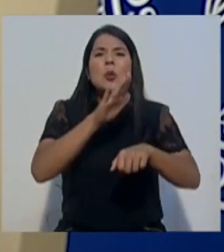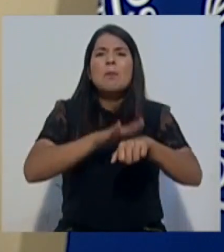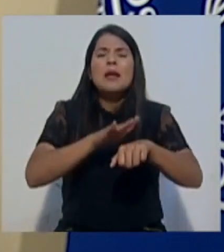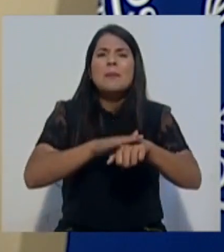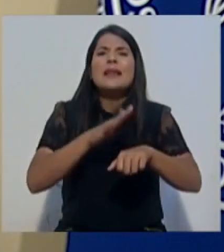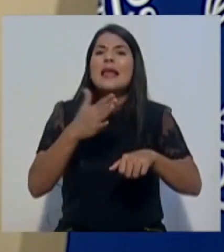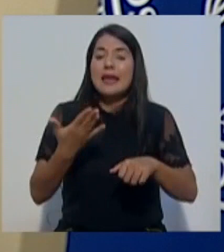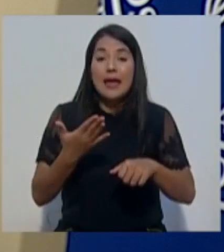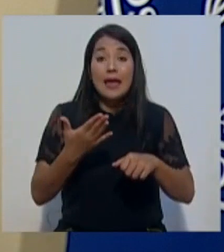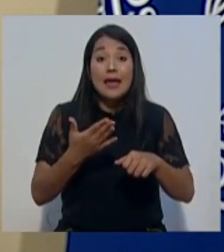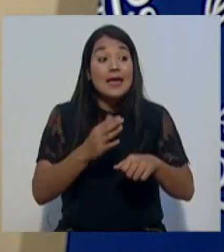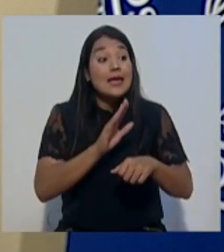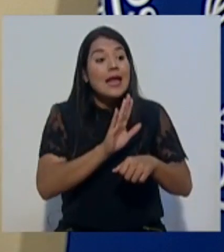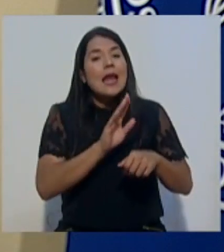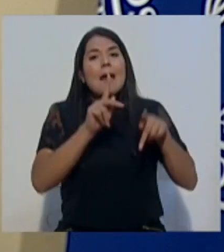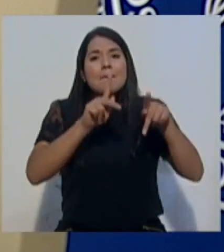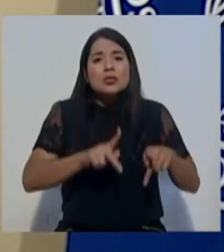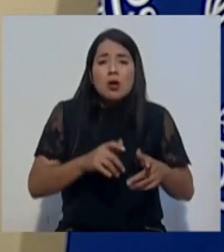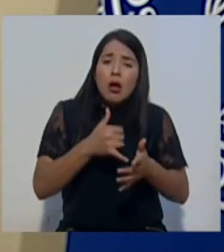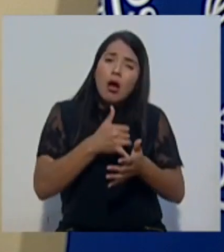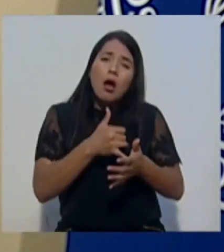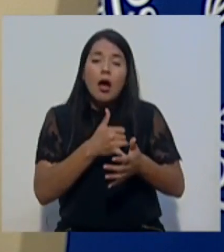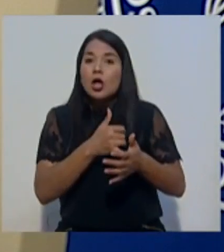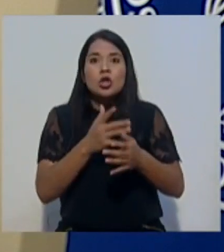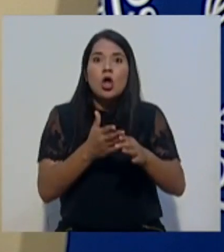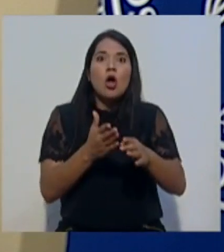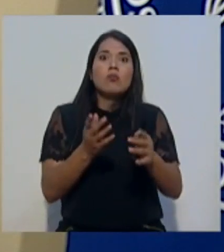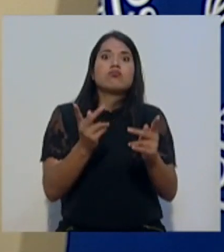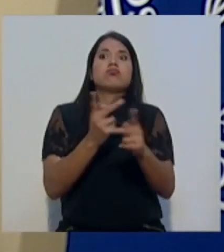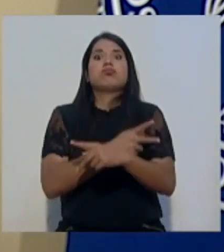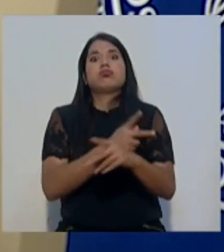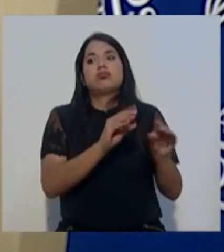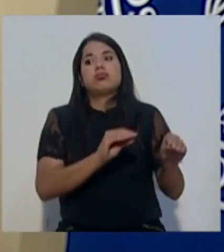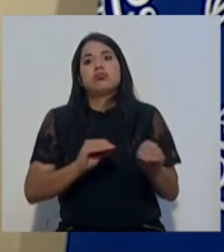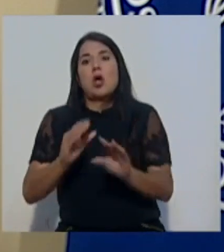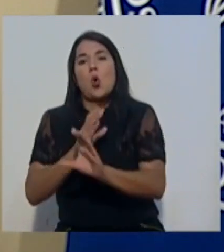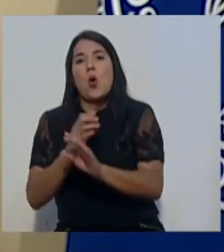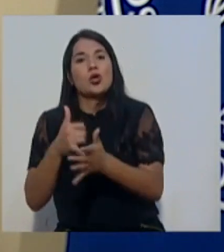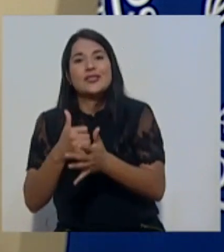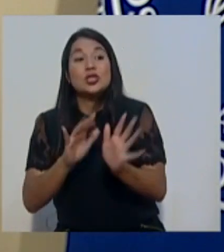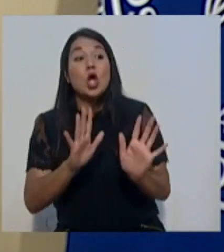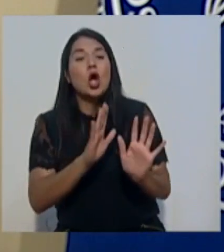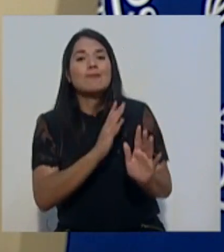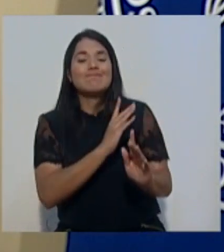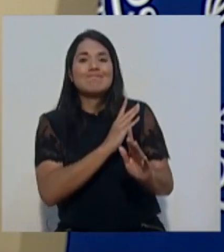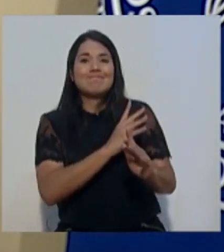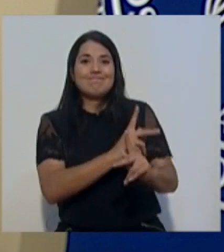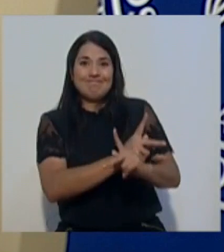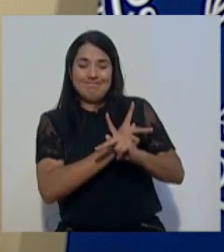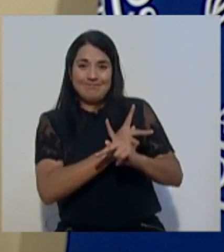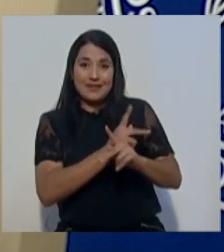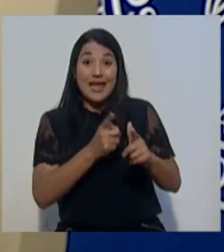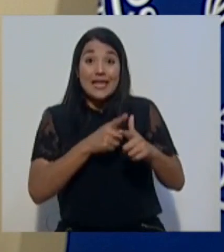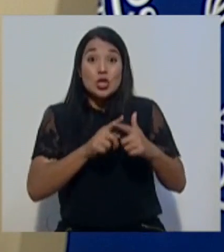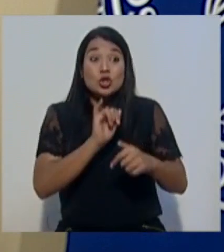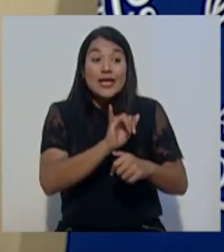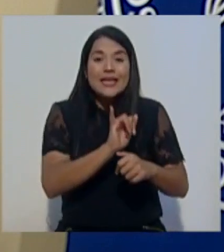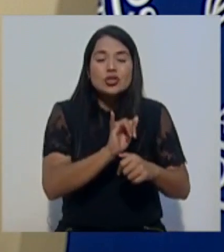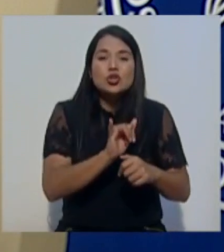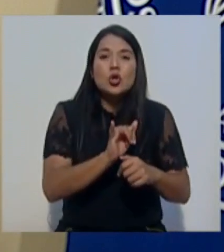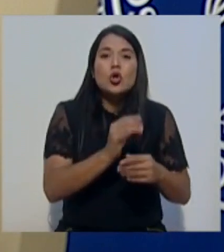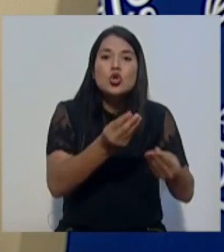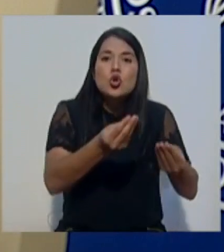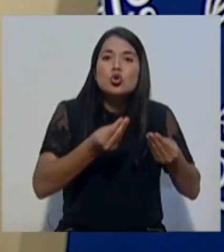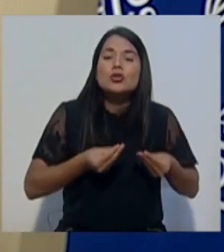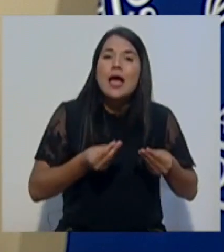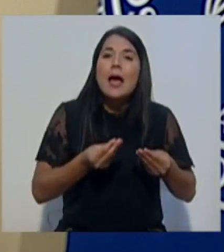es que la persona no evolucione a ir a una unidad de cuidados intensivos. Entonces eso también como país nos da un mayor margen